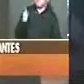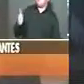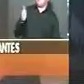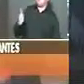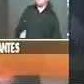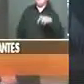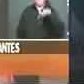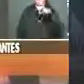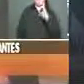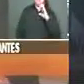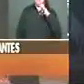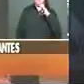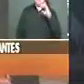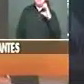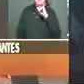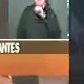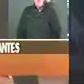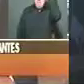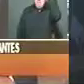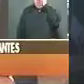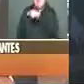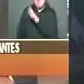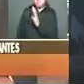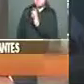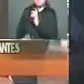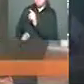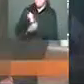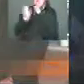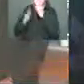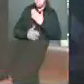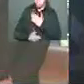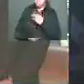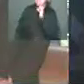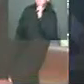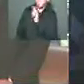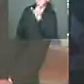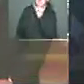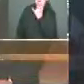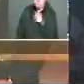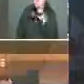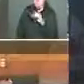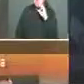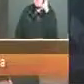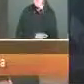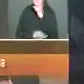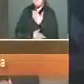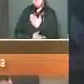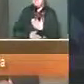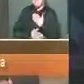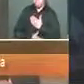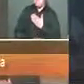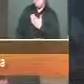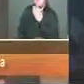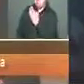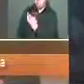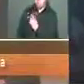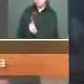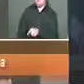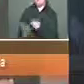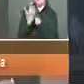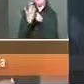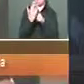Pepe. Por supuesto, como todos los colombianos, mirando el panorama, desafortunadamente, que nos